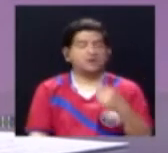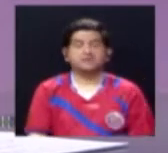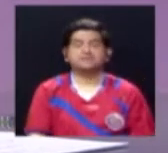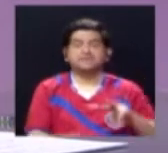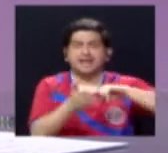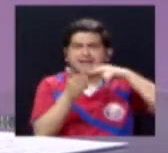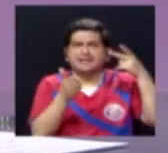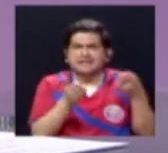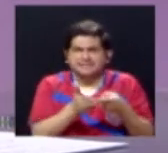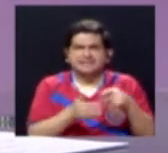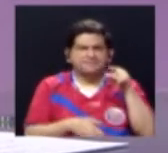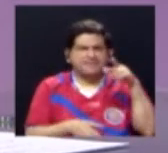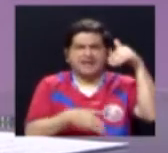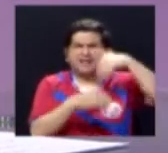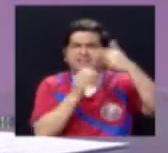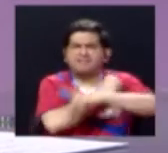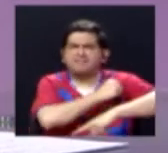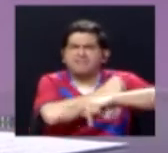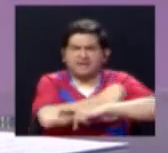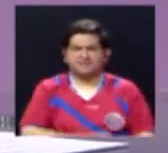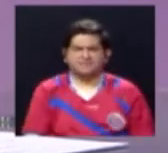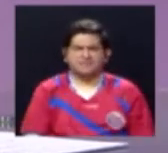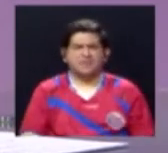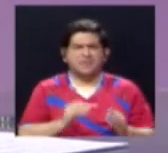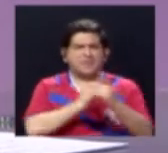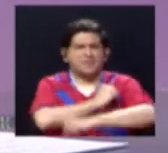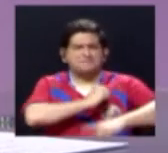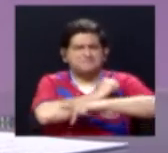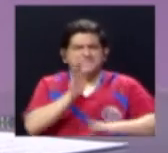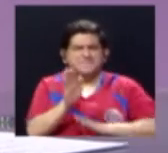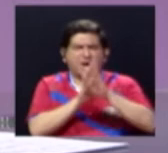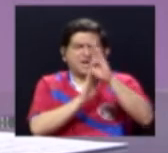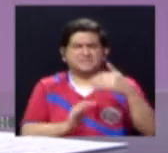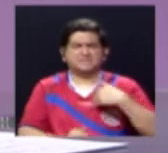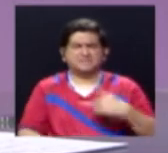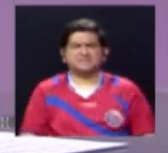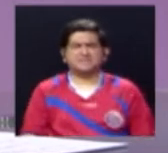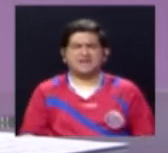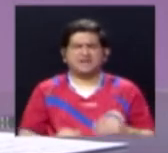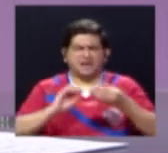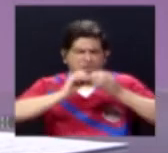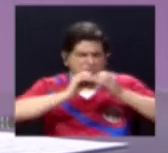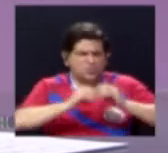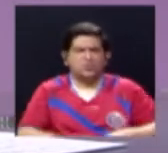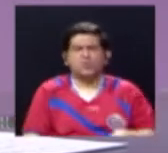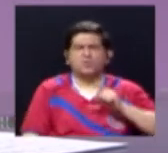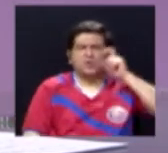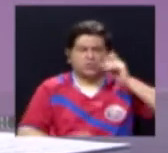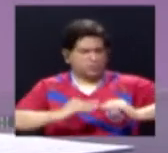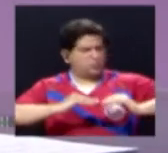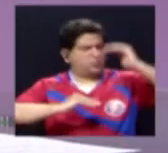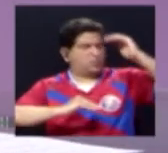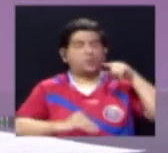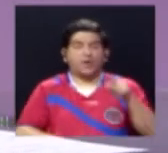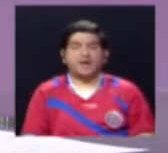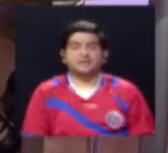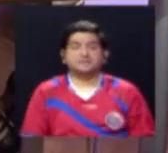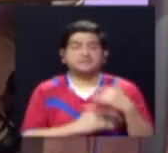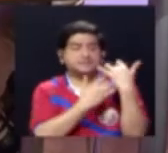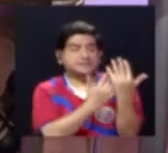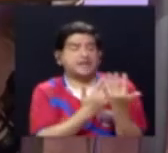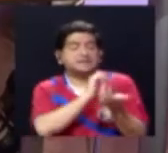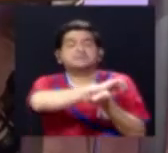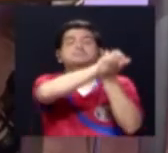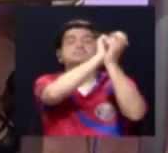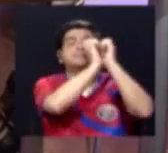significa esto para un país los países más desarrollados son los que tienen indicadores de género más altos y esta es una expectativa que de